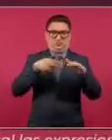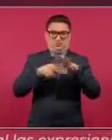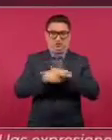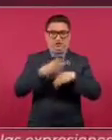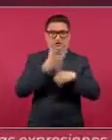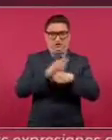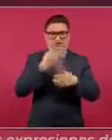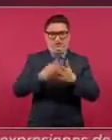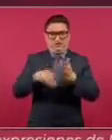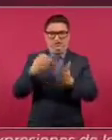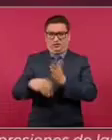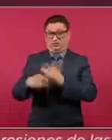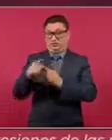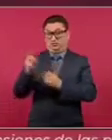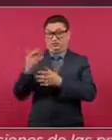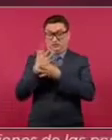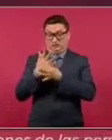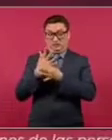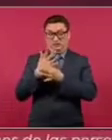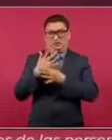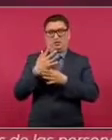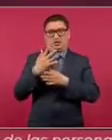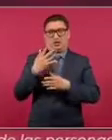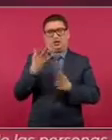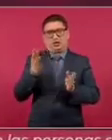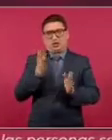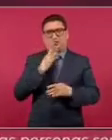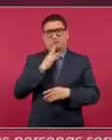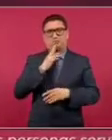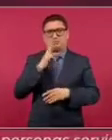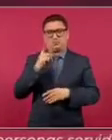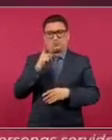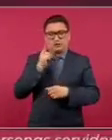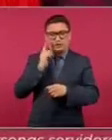metro, se optó porque habían